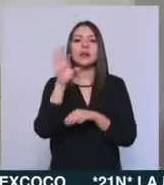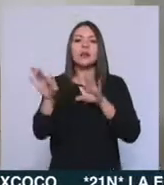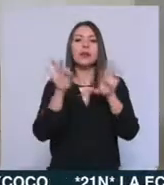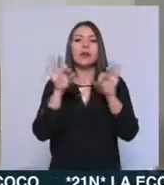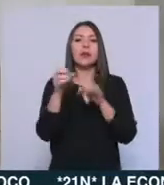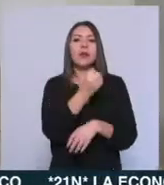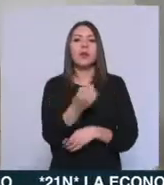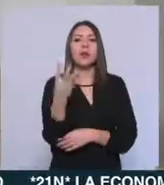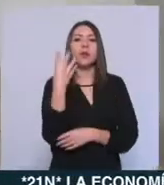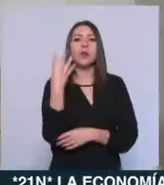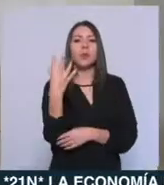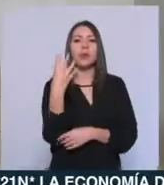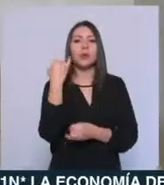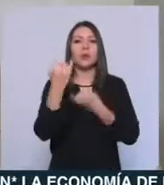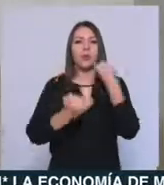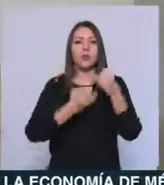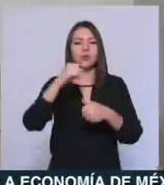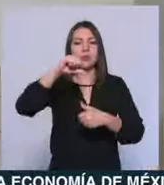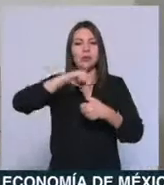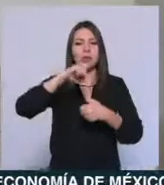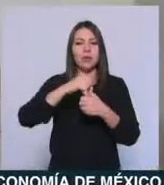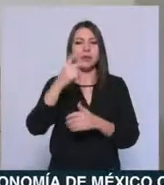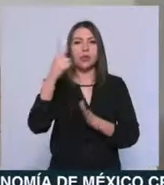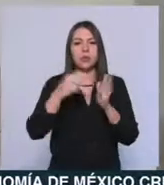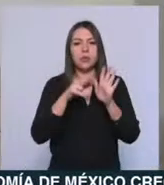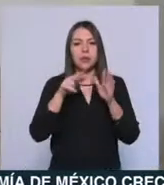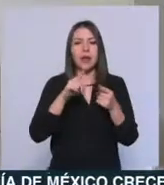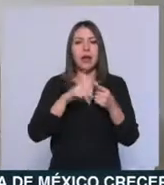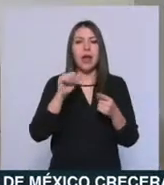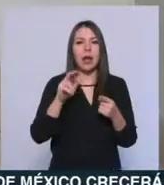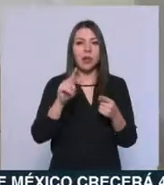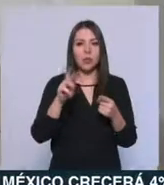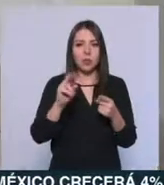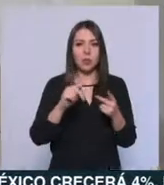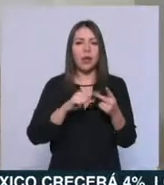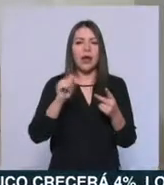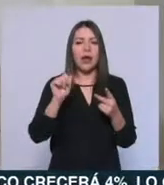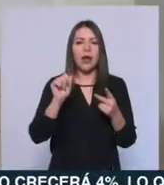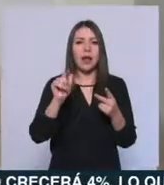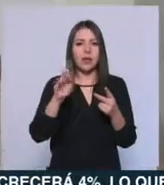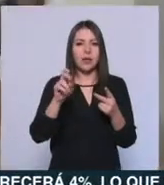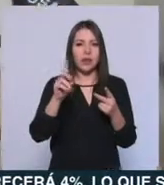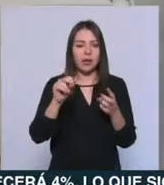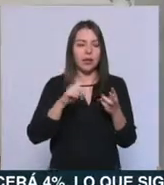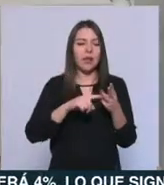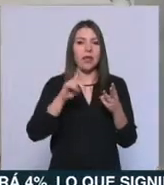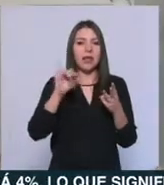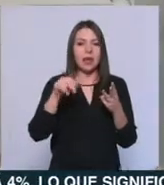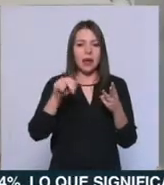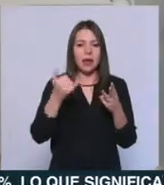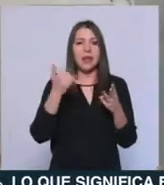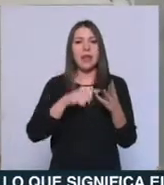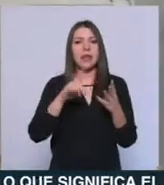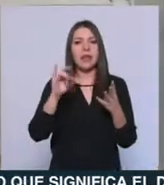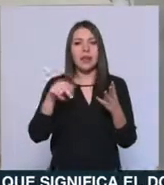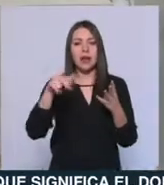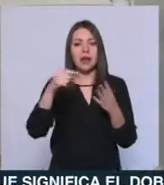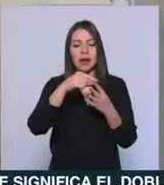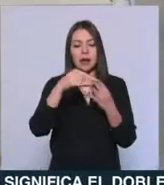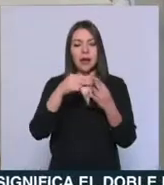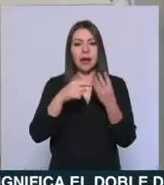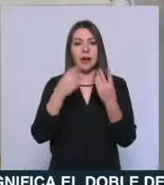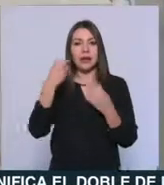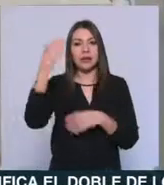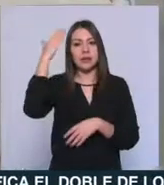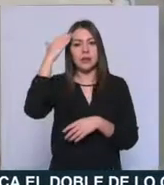Juegos Centroamericanos del Caribe 2018, Arturo Salazar, Alfredo Ávila, Diana García y Dina Anguiano, encabezan el ranking nacional rumbo a los